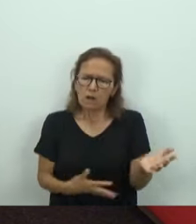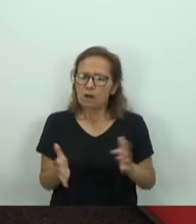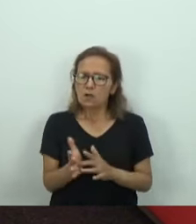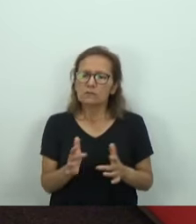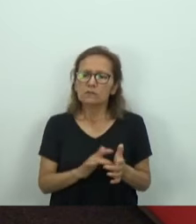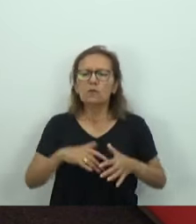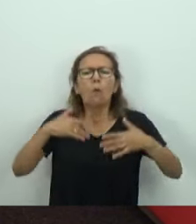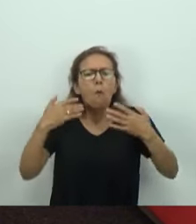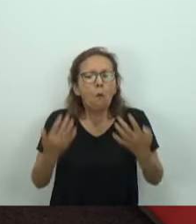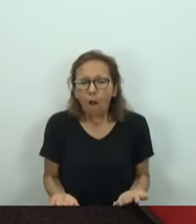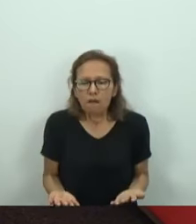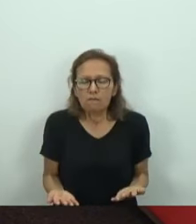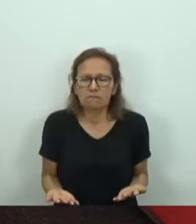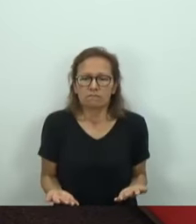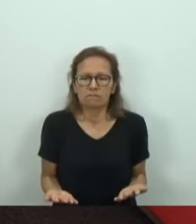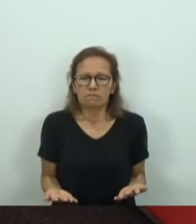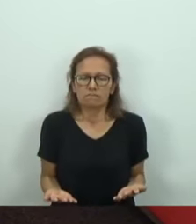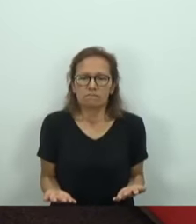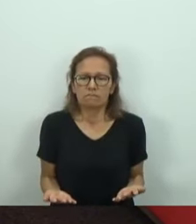que solo tuvo una persona en toda la tierra,